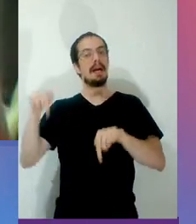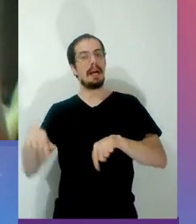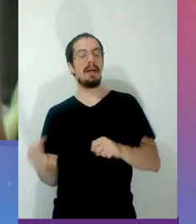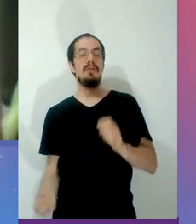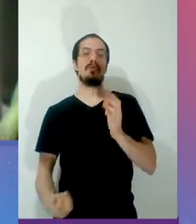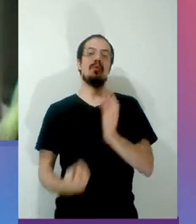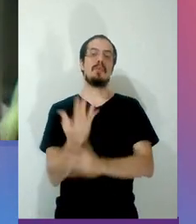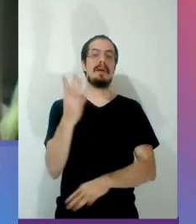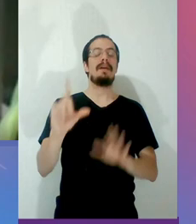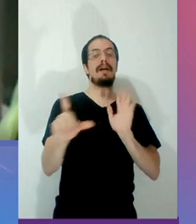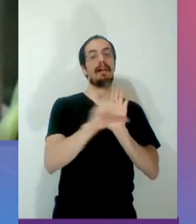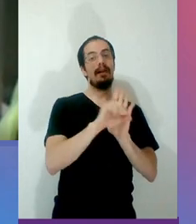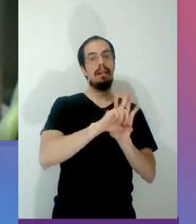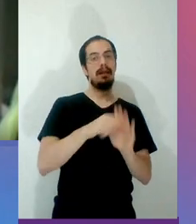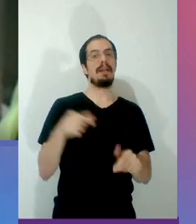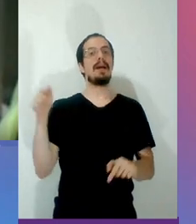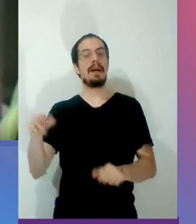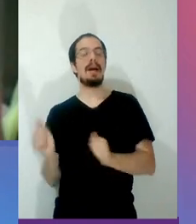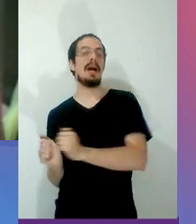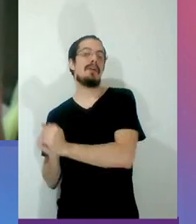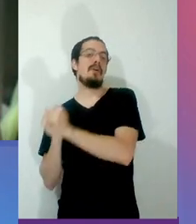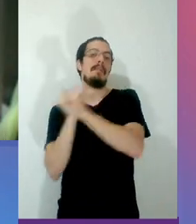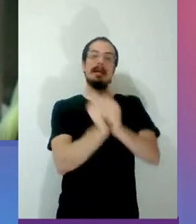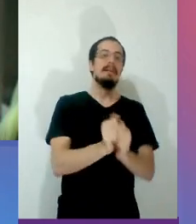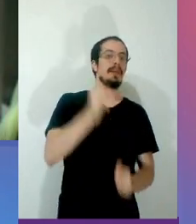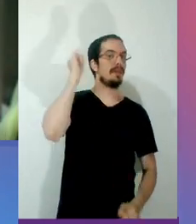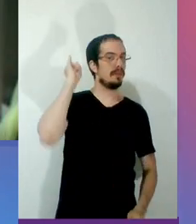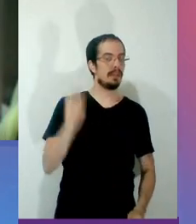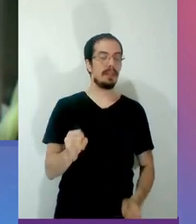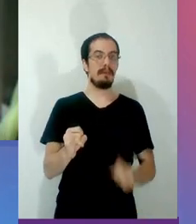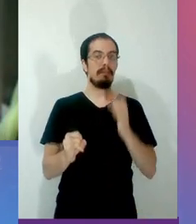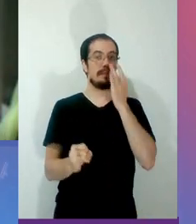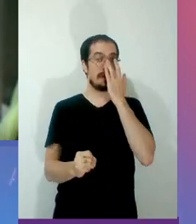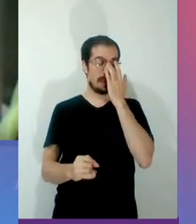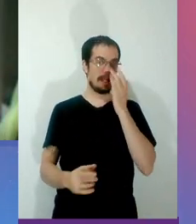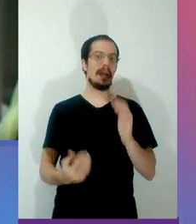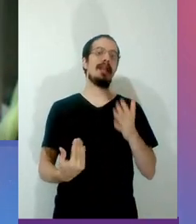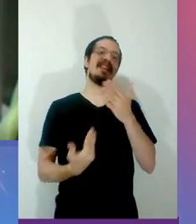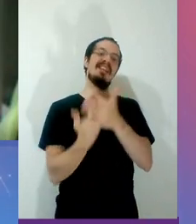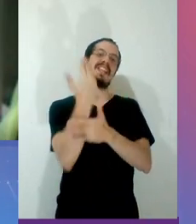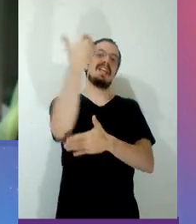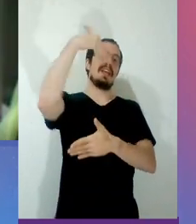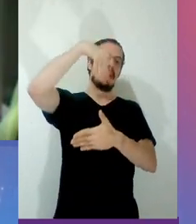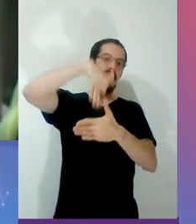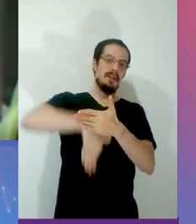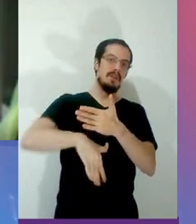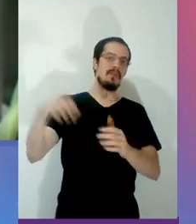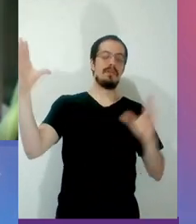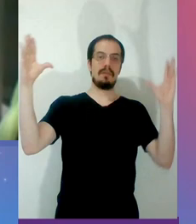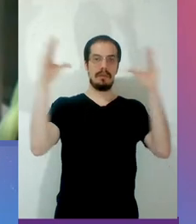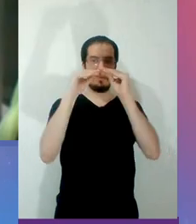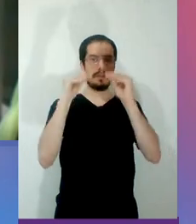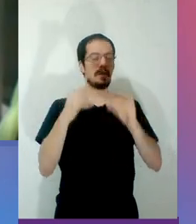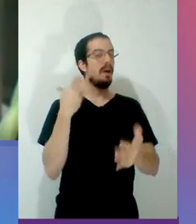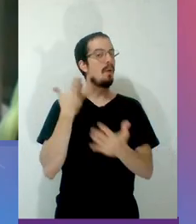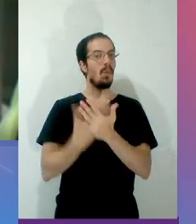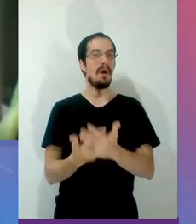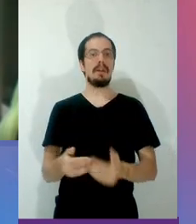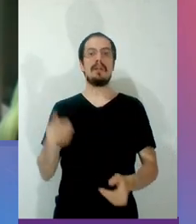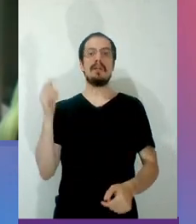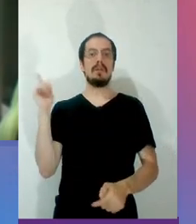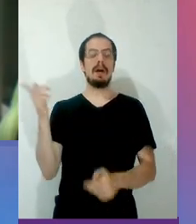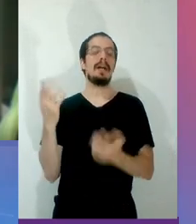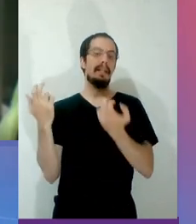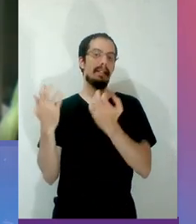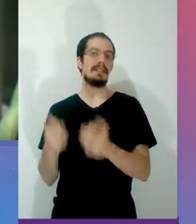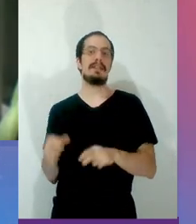el acompañamiento en todo momento, ya día, noche, bueno, cuando salga de alguna